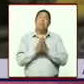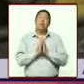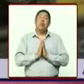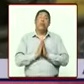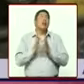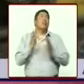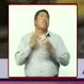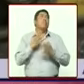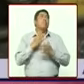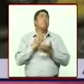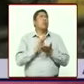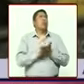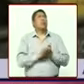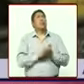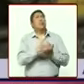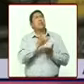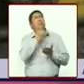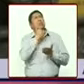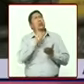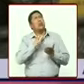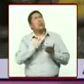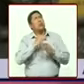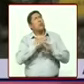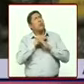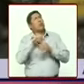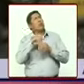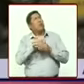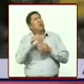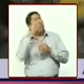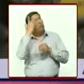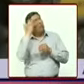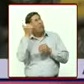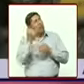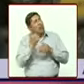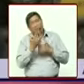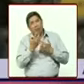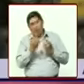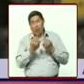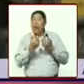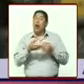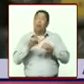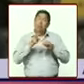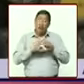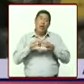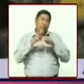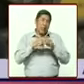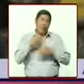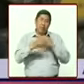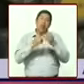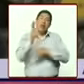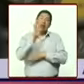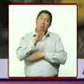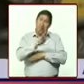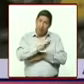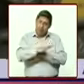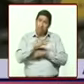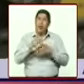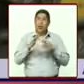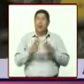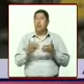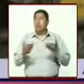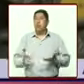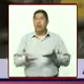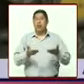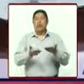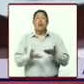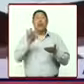de reclamo aproximadamente. Entonces, estimo que van a ir aumentando, en el transcurso de la tarde han ido aumentando, han ido presentando